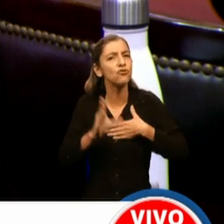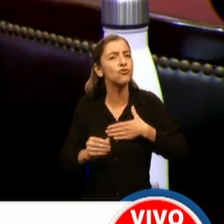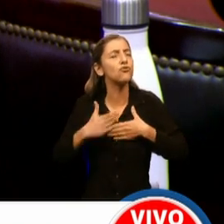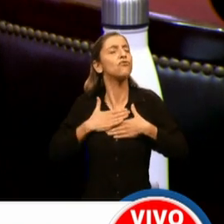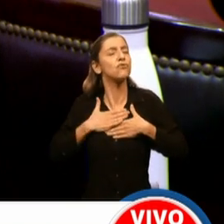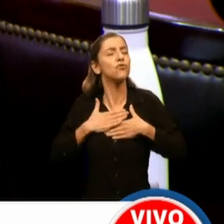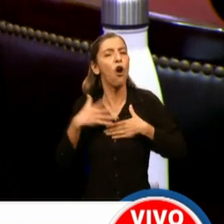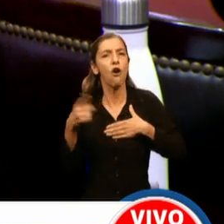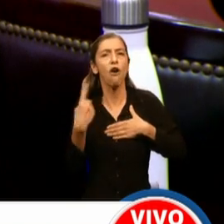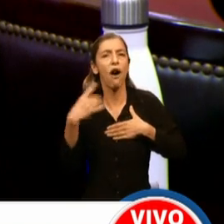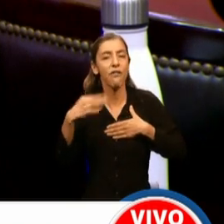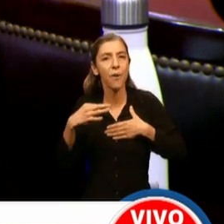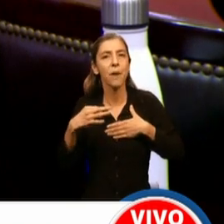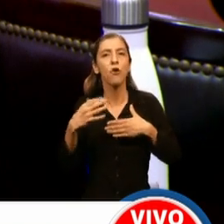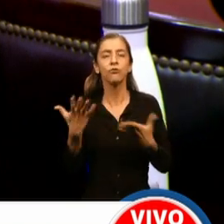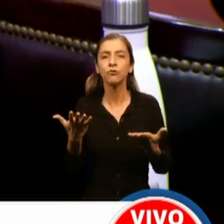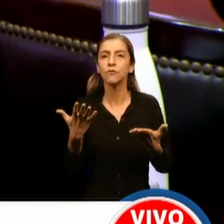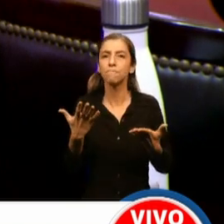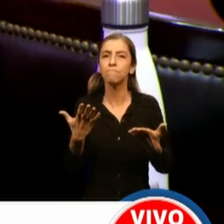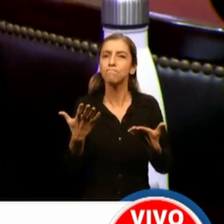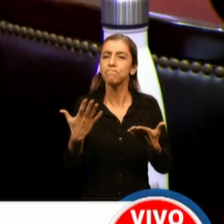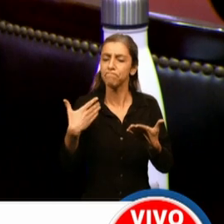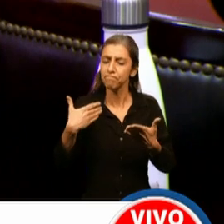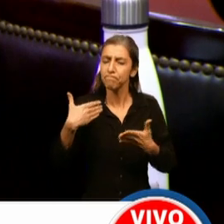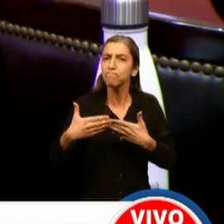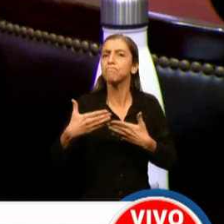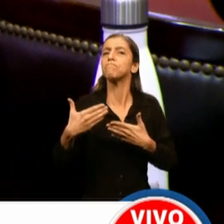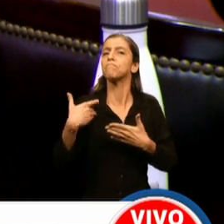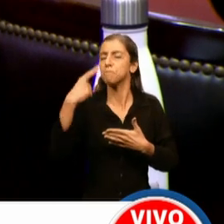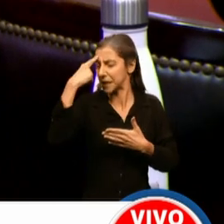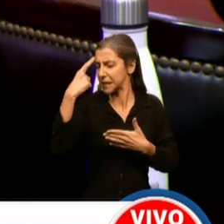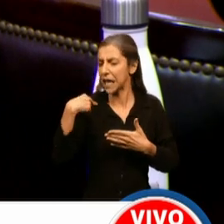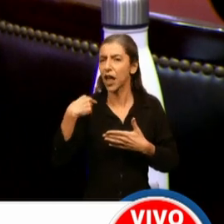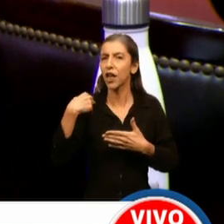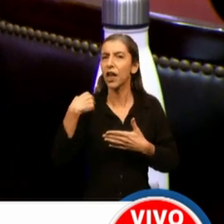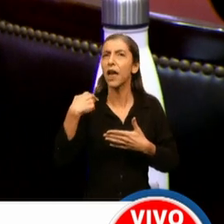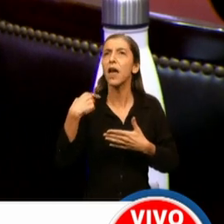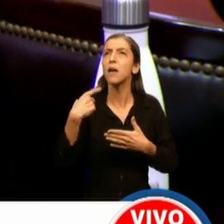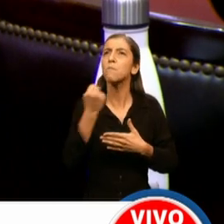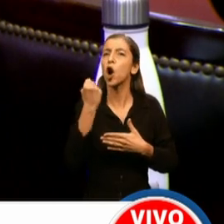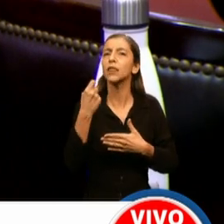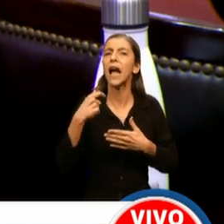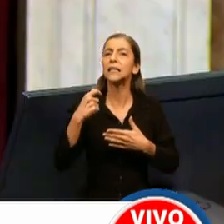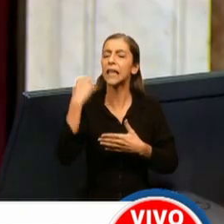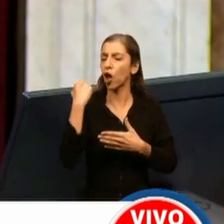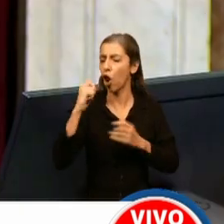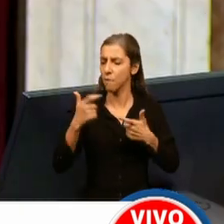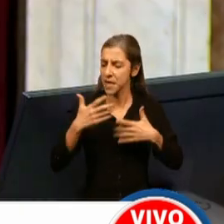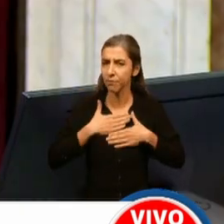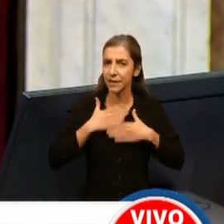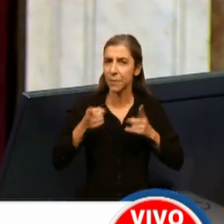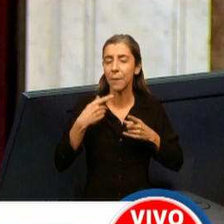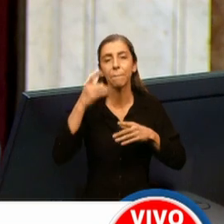capaces de que podamos tener una verdadera soberanía en lo económico como los diputados